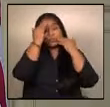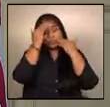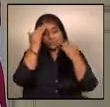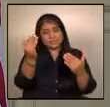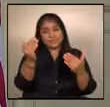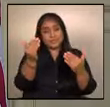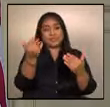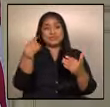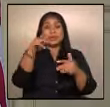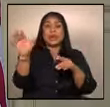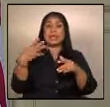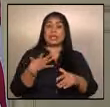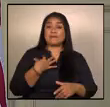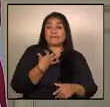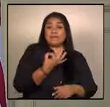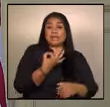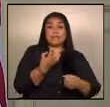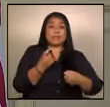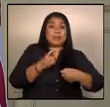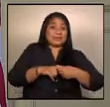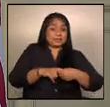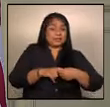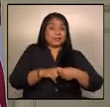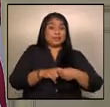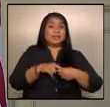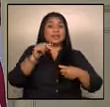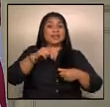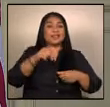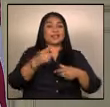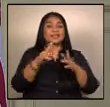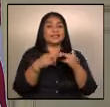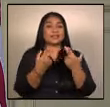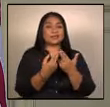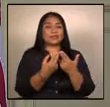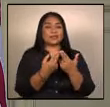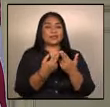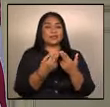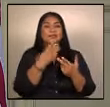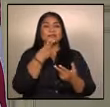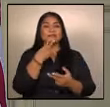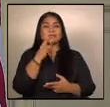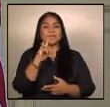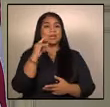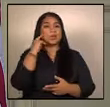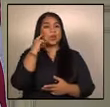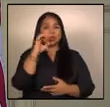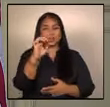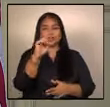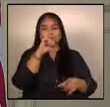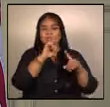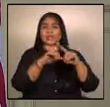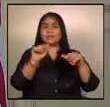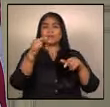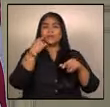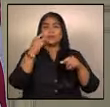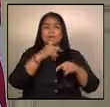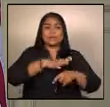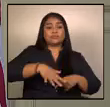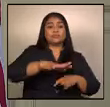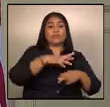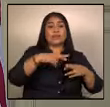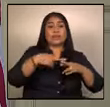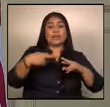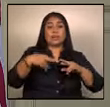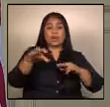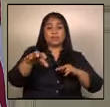a invitarme a participar en esta reunión de Huge, en donde a nivel regional se